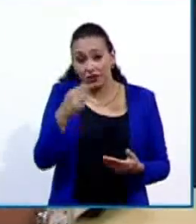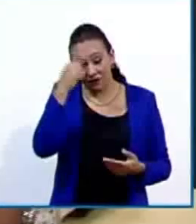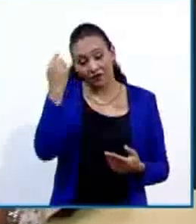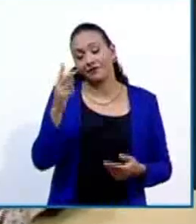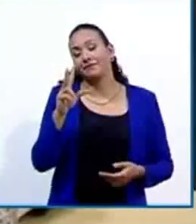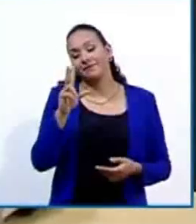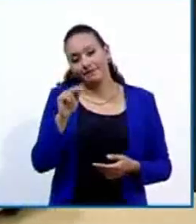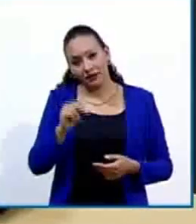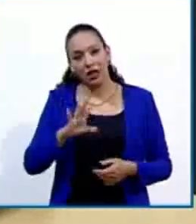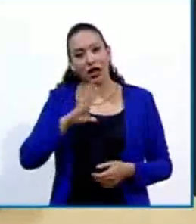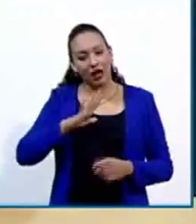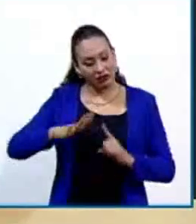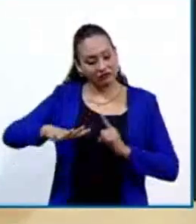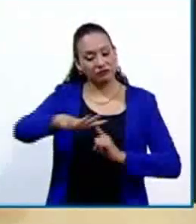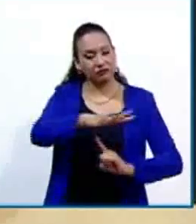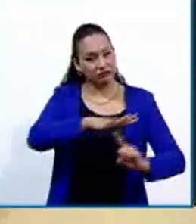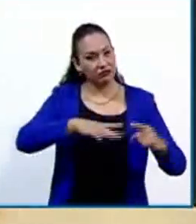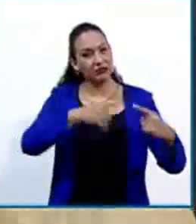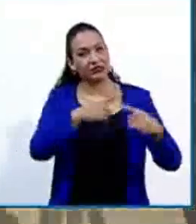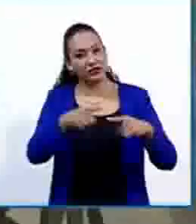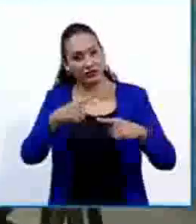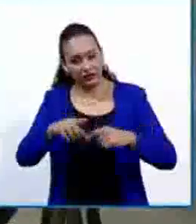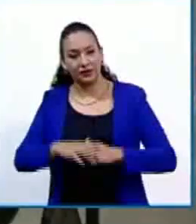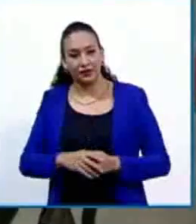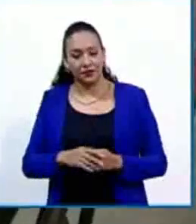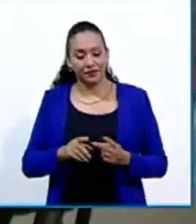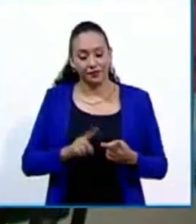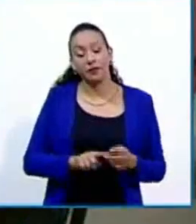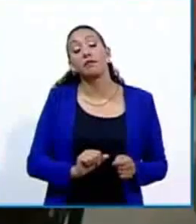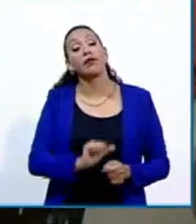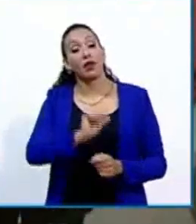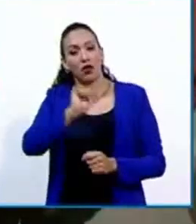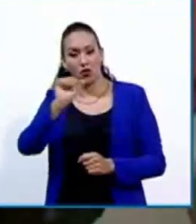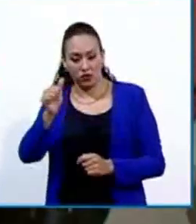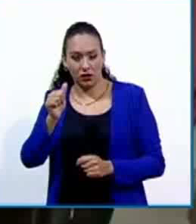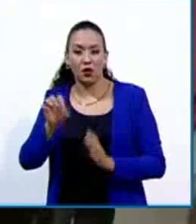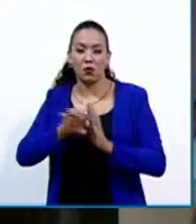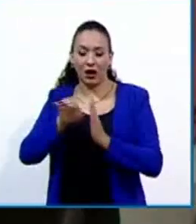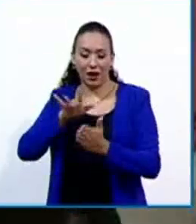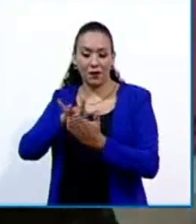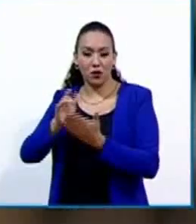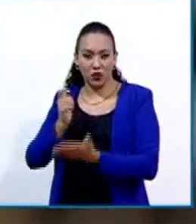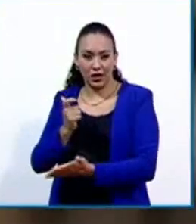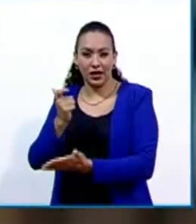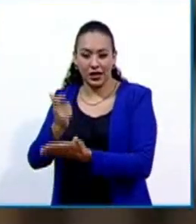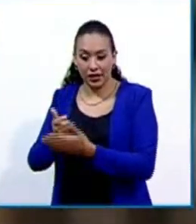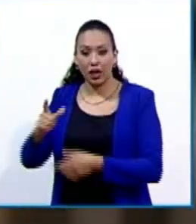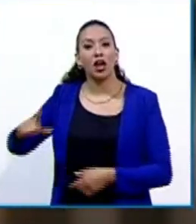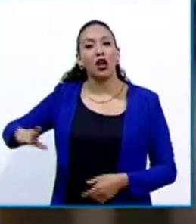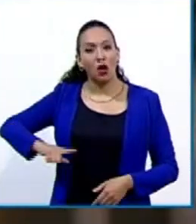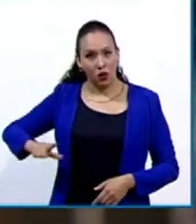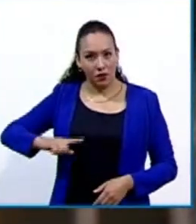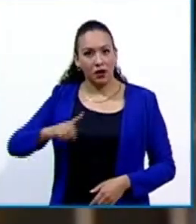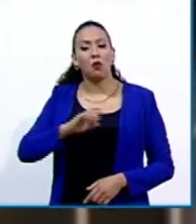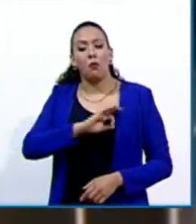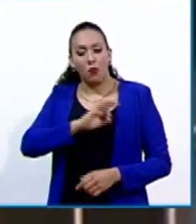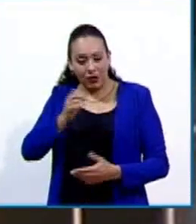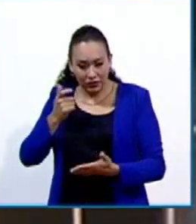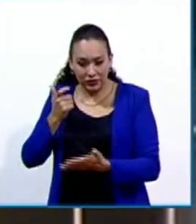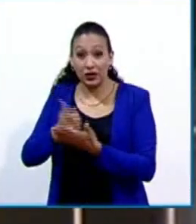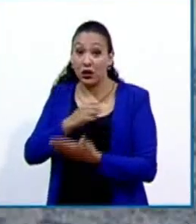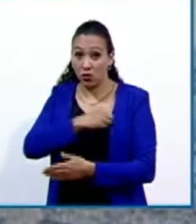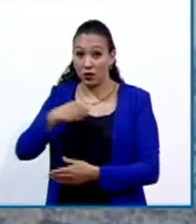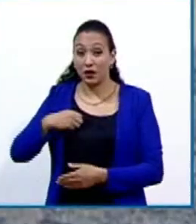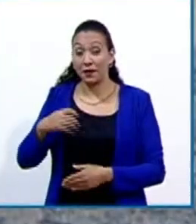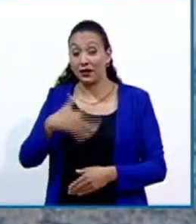las circunstancias, mientras que la compensación subsidiaria, a la que se podrá obligar al Estado a nivel federal y estatal, será de